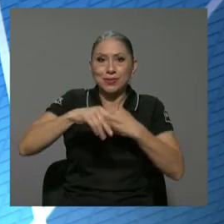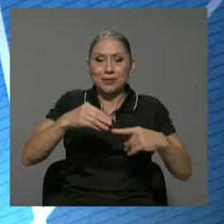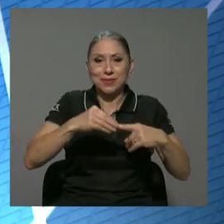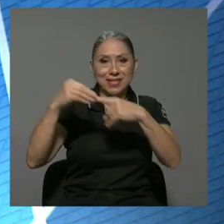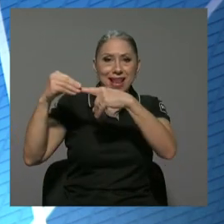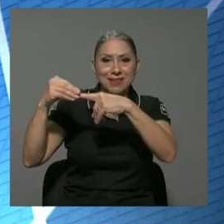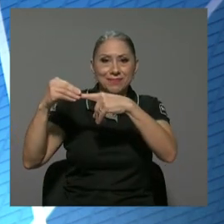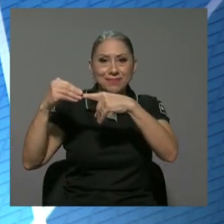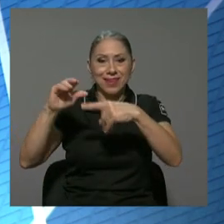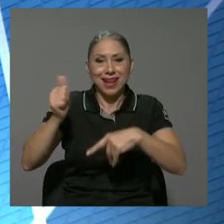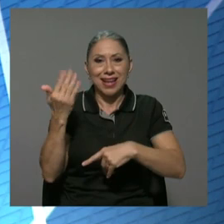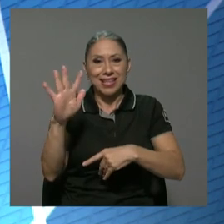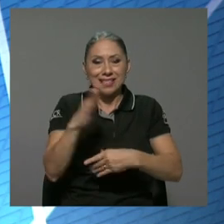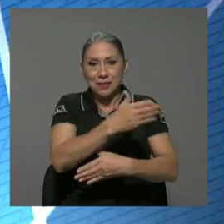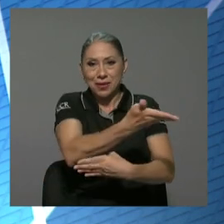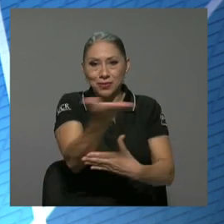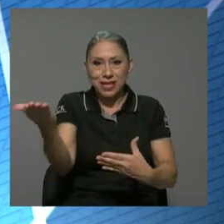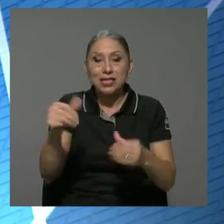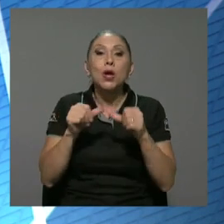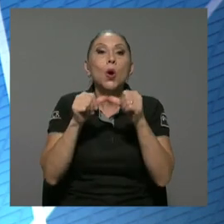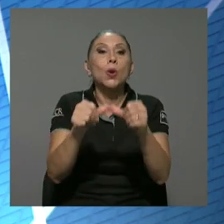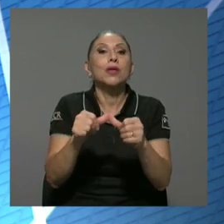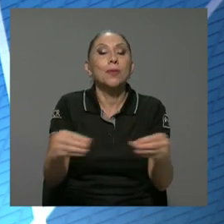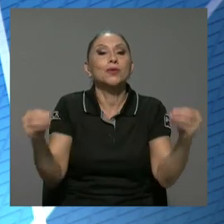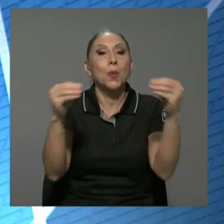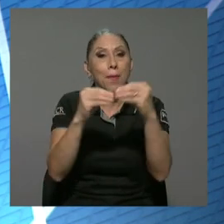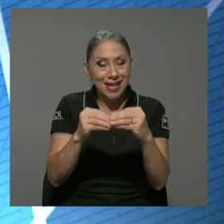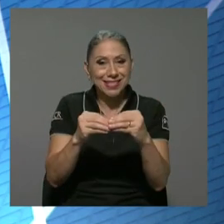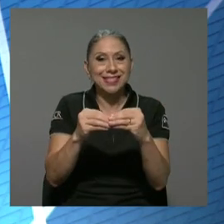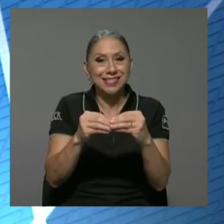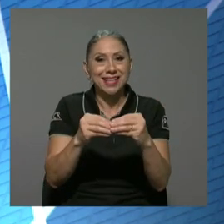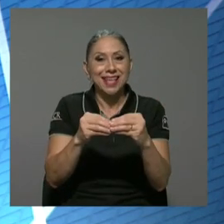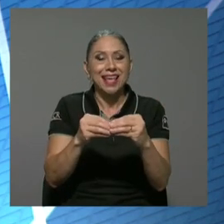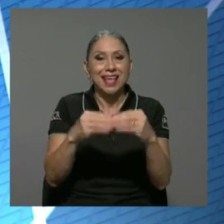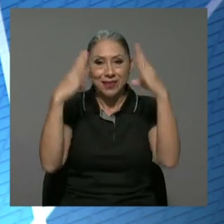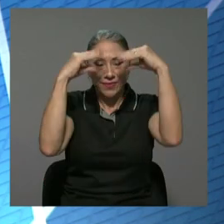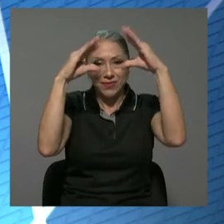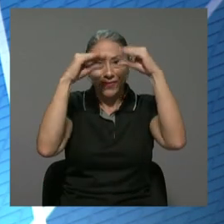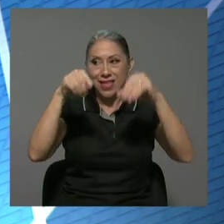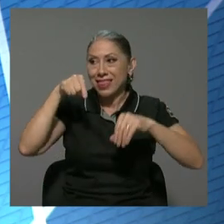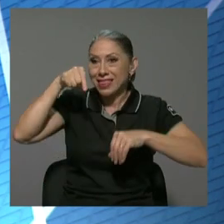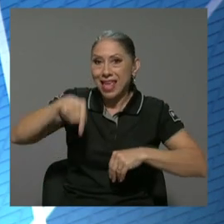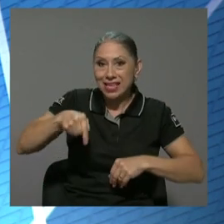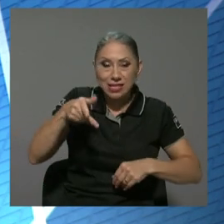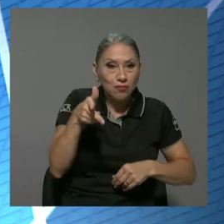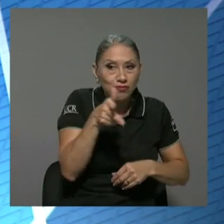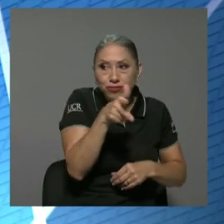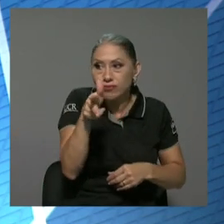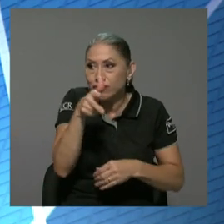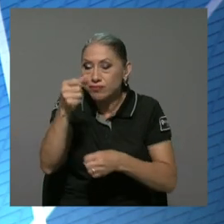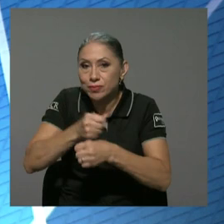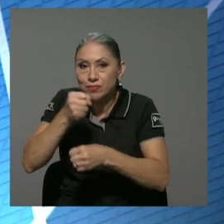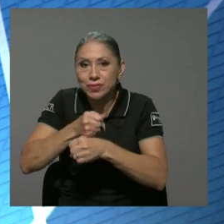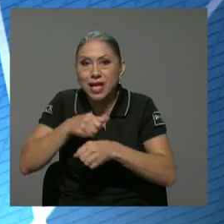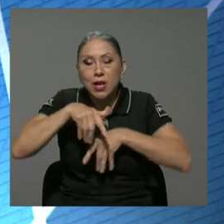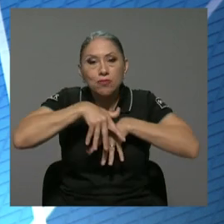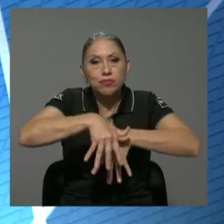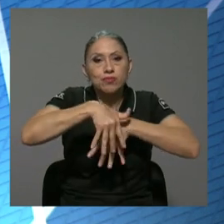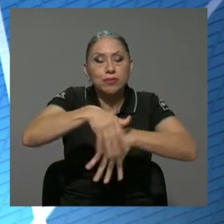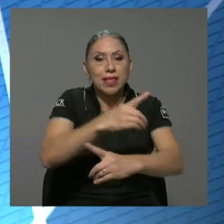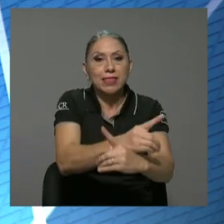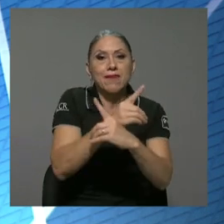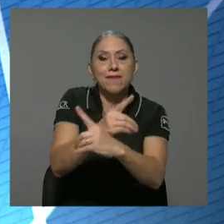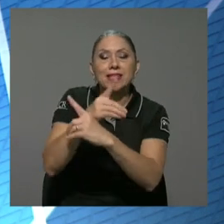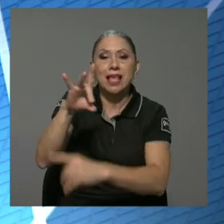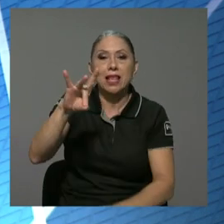para todos ustedes y continuamos con más de este seguimiento que le estamos haciendo a la manifestación por la defensa